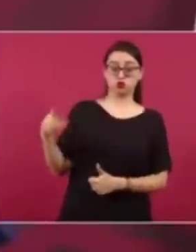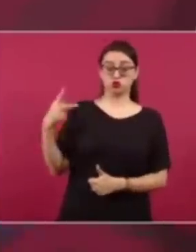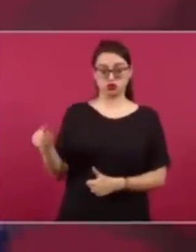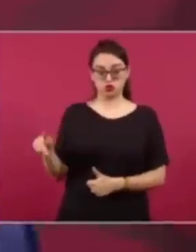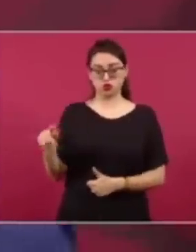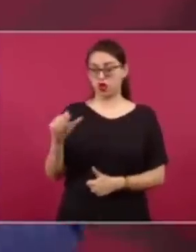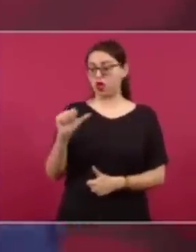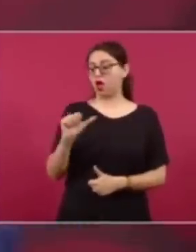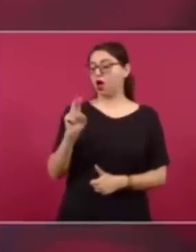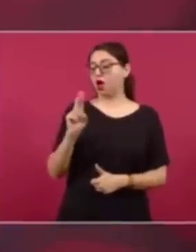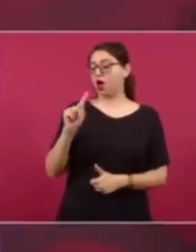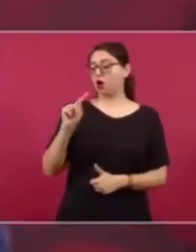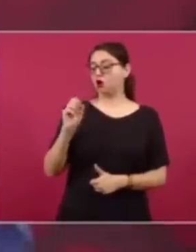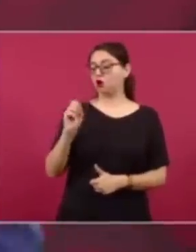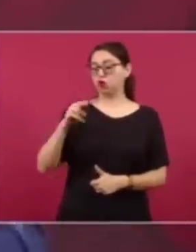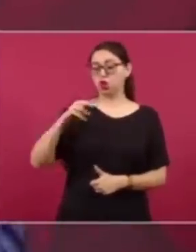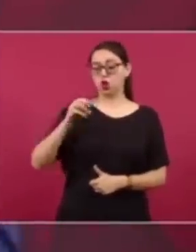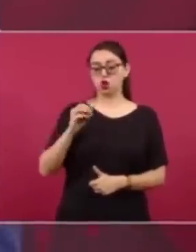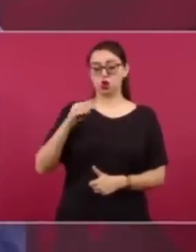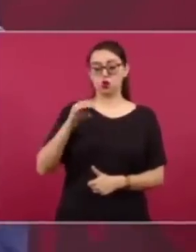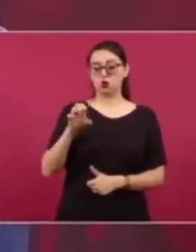y están empoderados